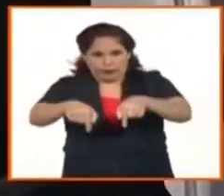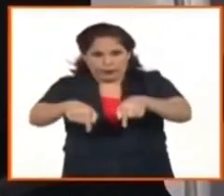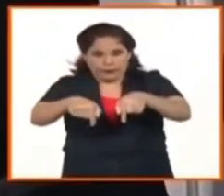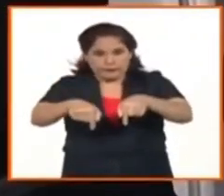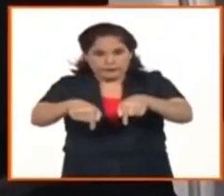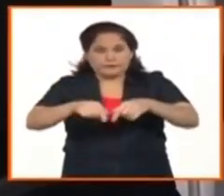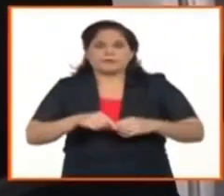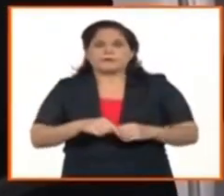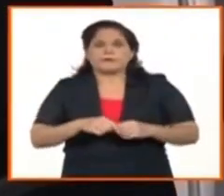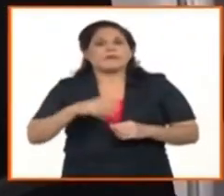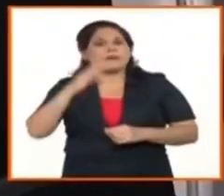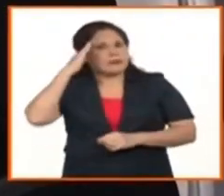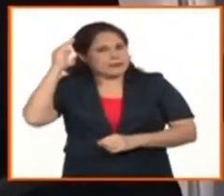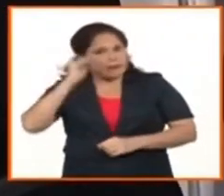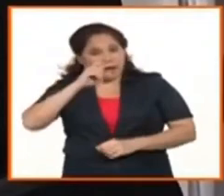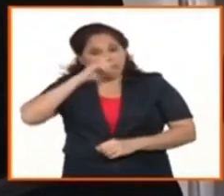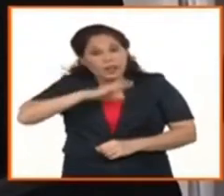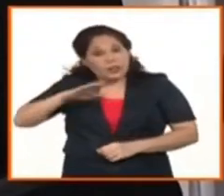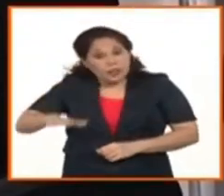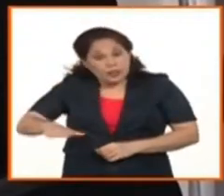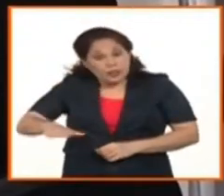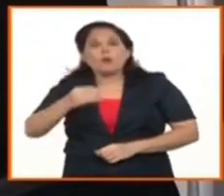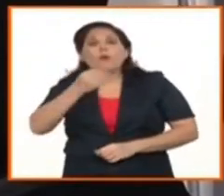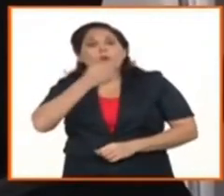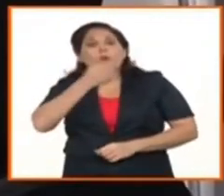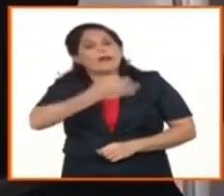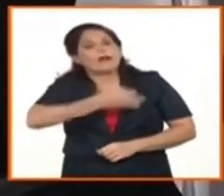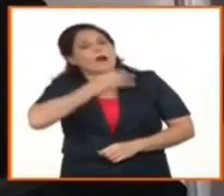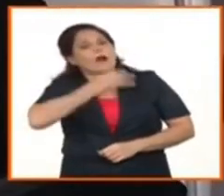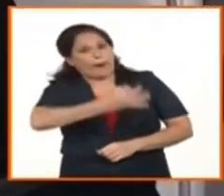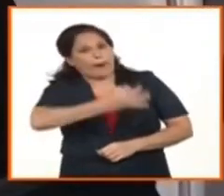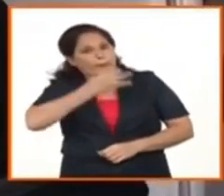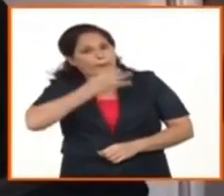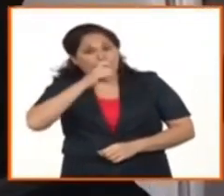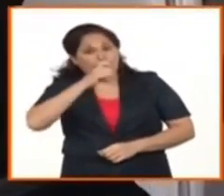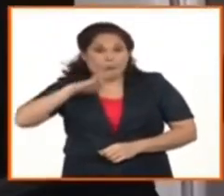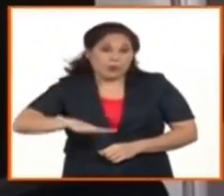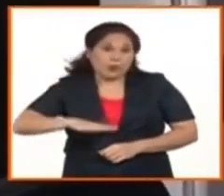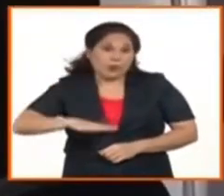reconoce a los niños como sujetos a los niños las niñas y los adolescentes como sujeto